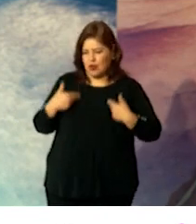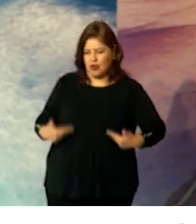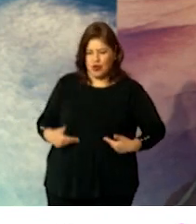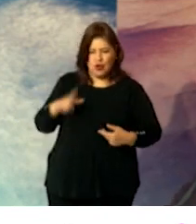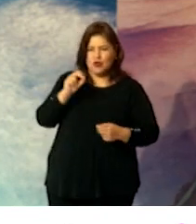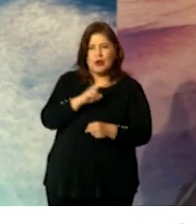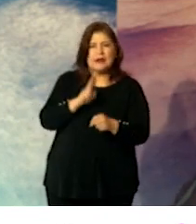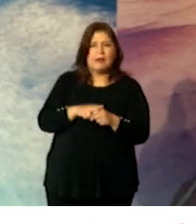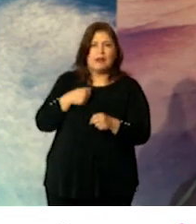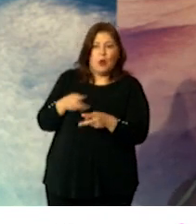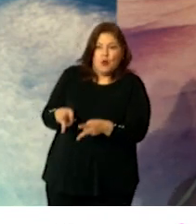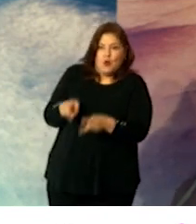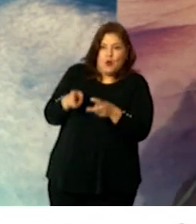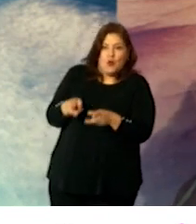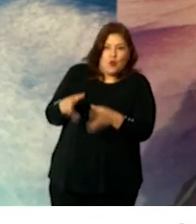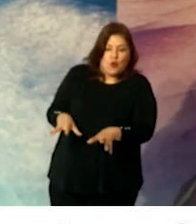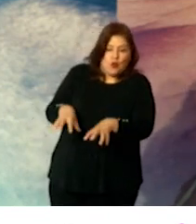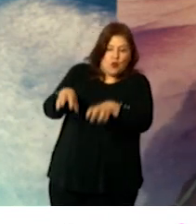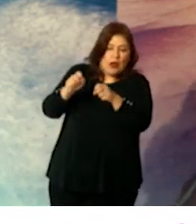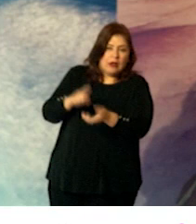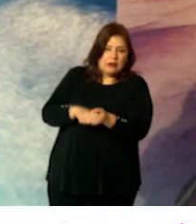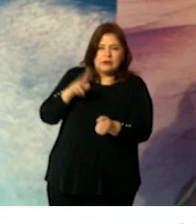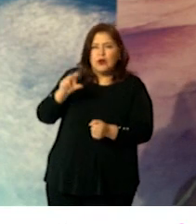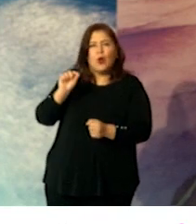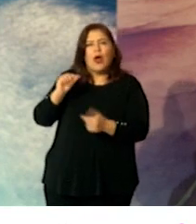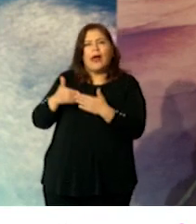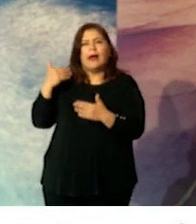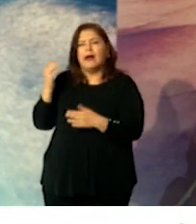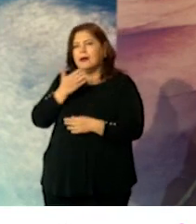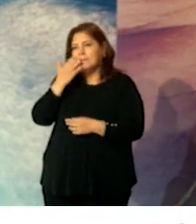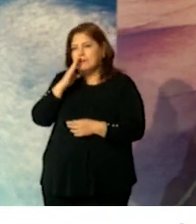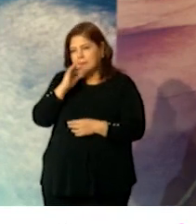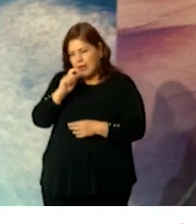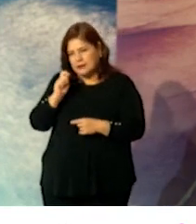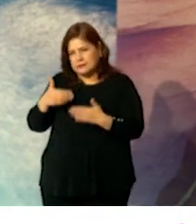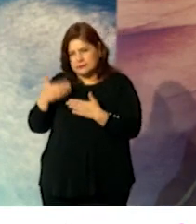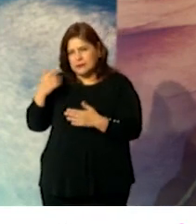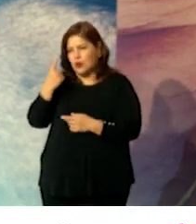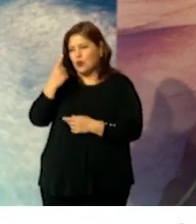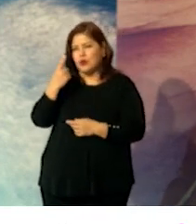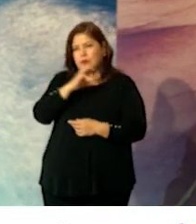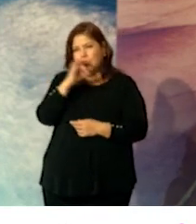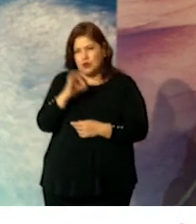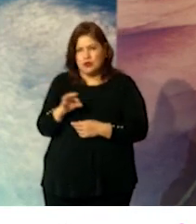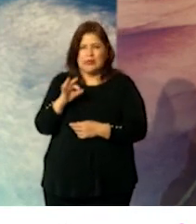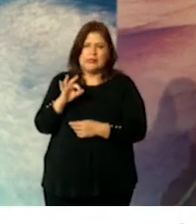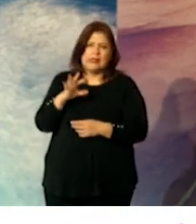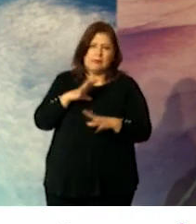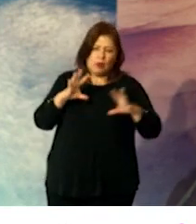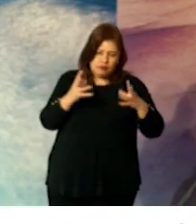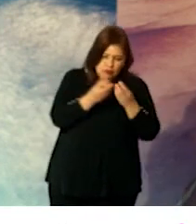por naturaleza, es extractiva por hábito reciente y en un porcentaje de la población está muy sobreconcentrada y en otro